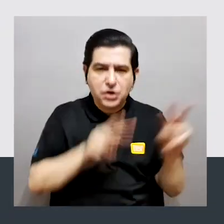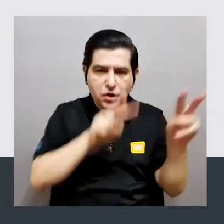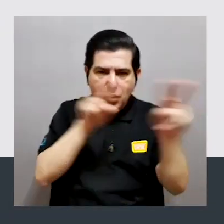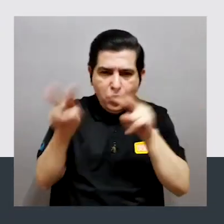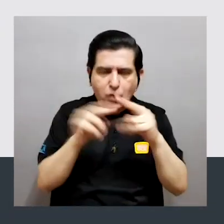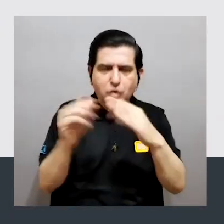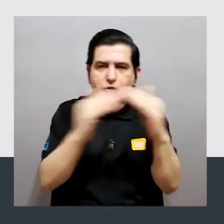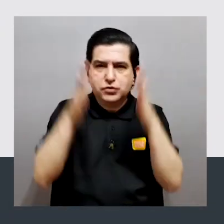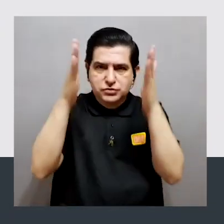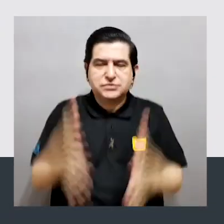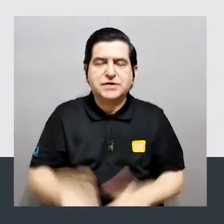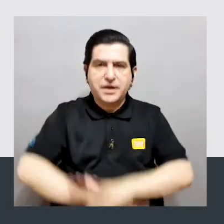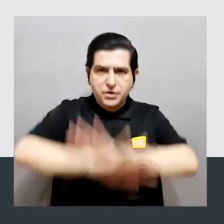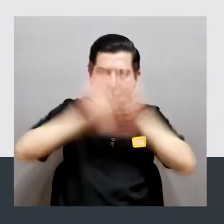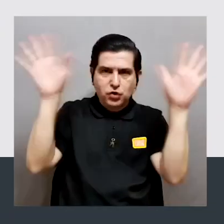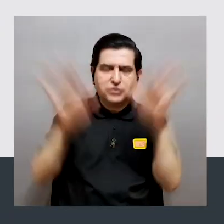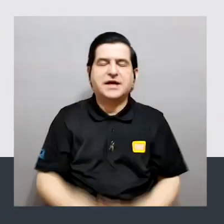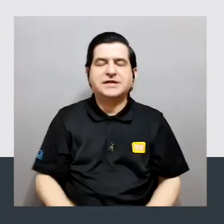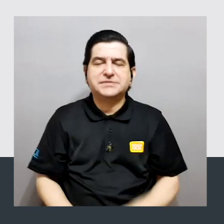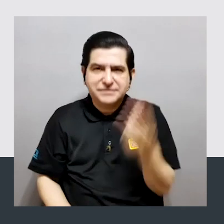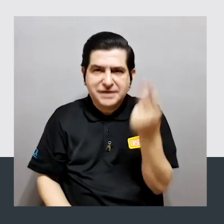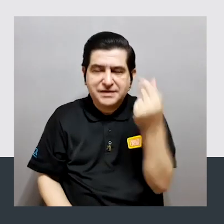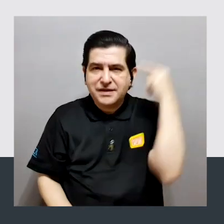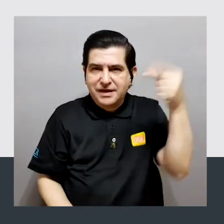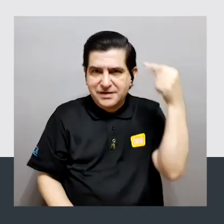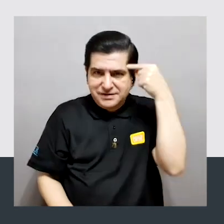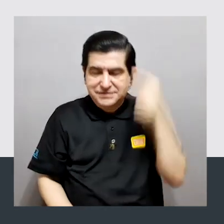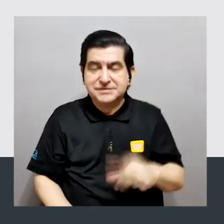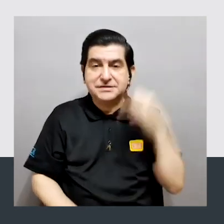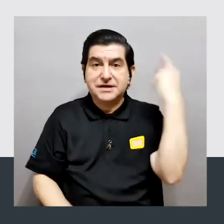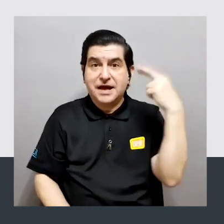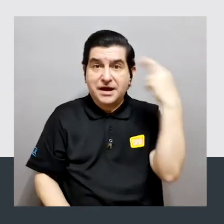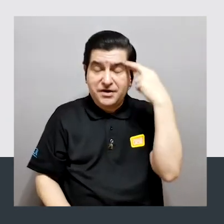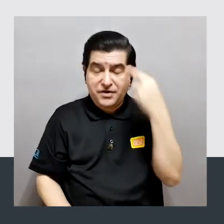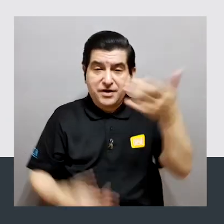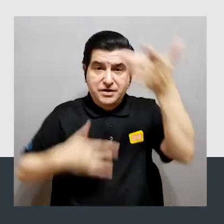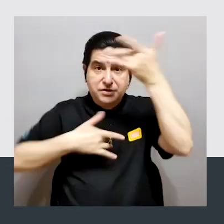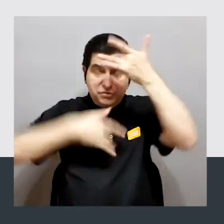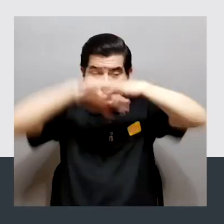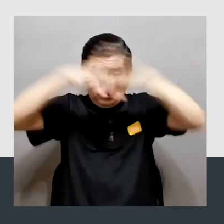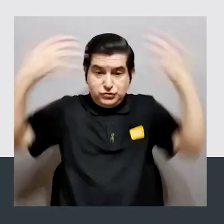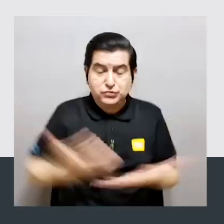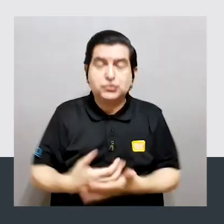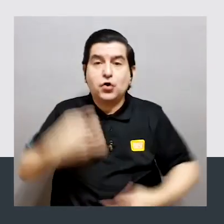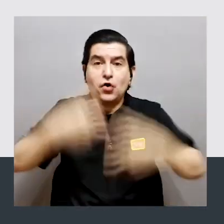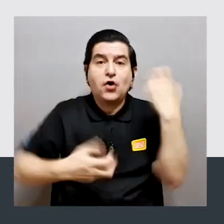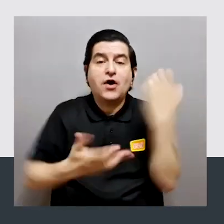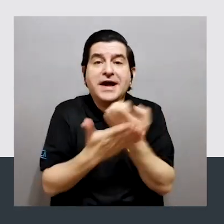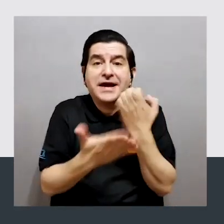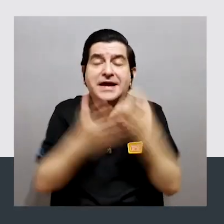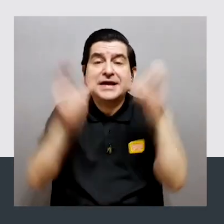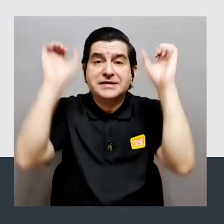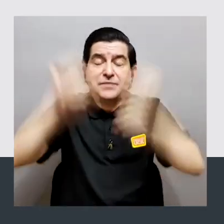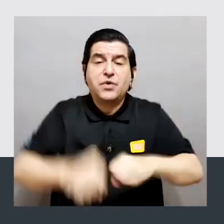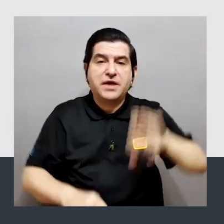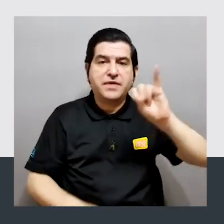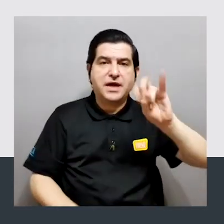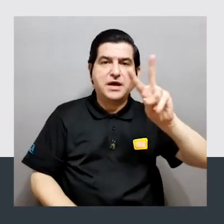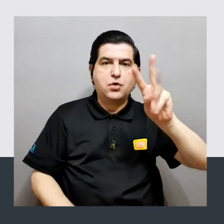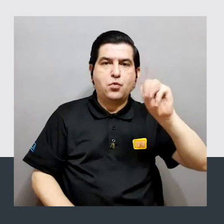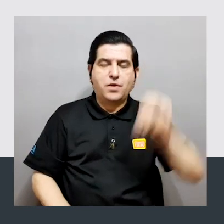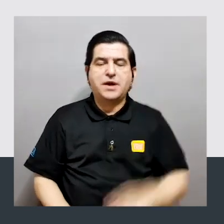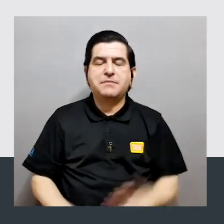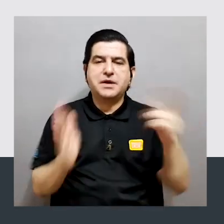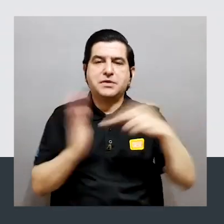el Observatorio Ciudadano de Transparencia Fiscal, como consecuencia de la pandemia, la crisis financiera podría llegar al